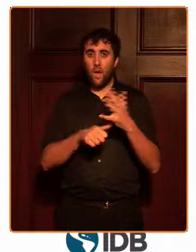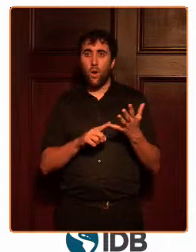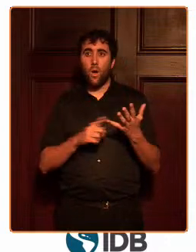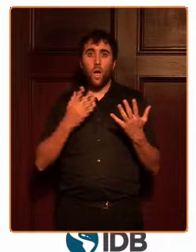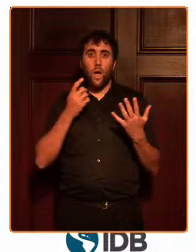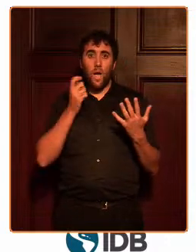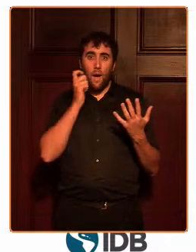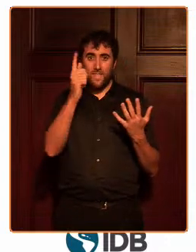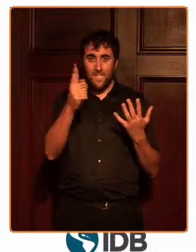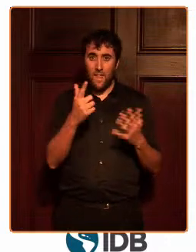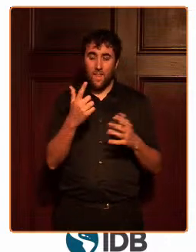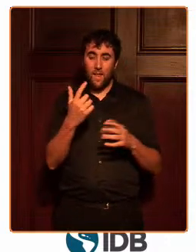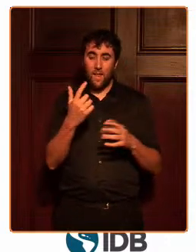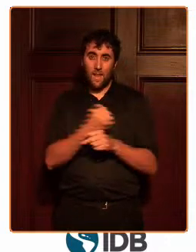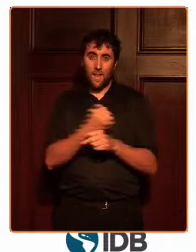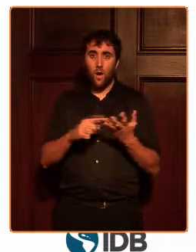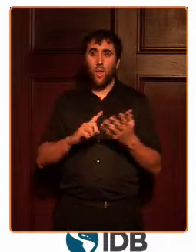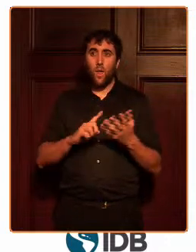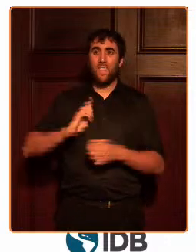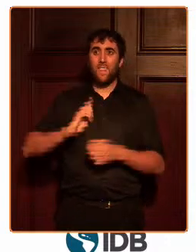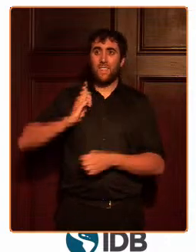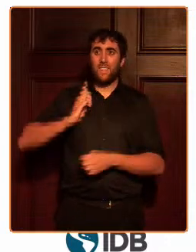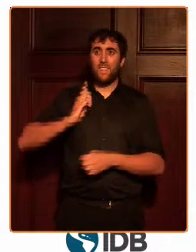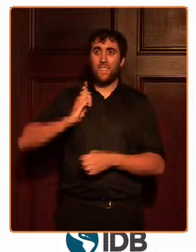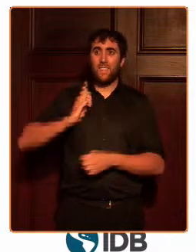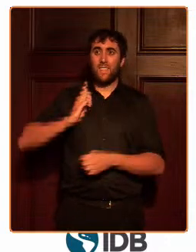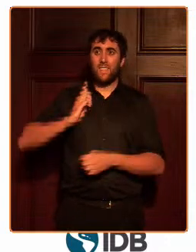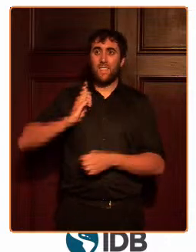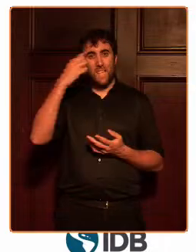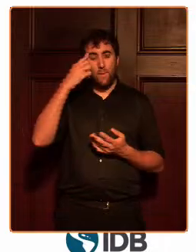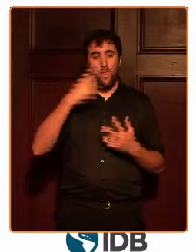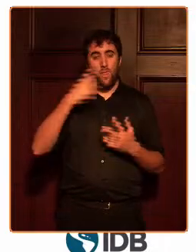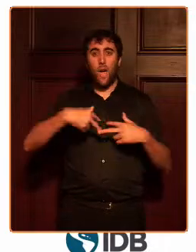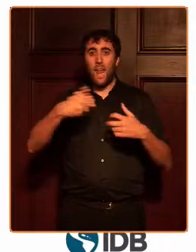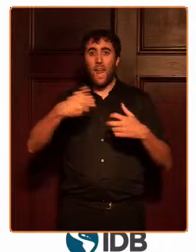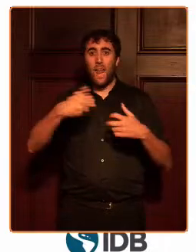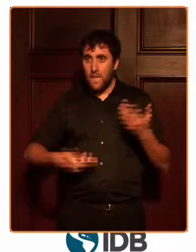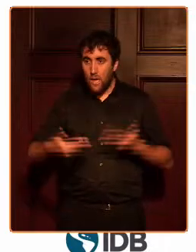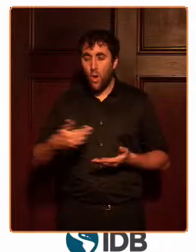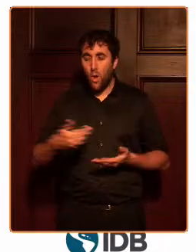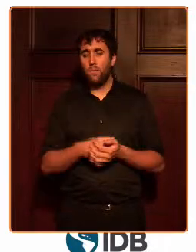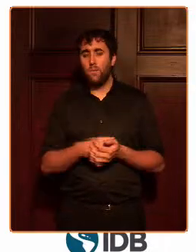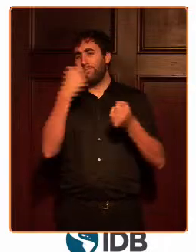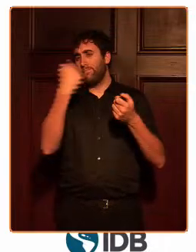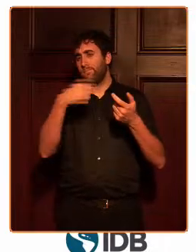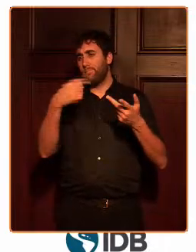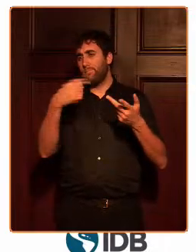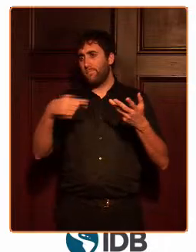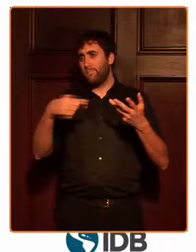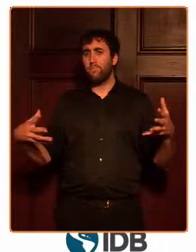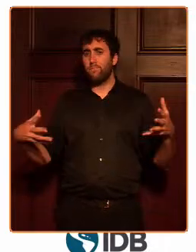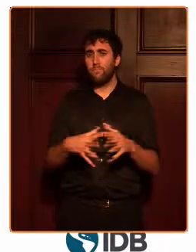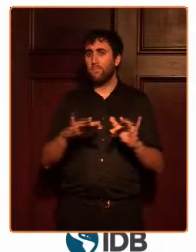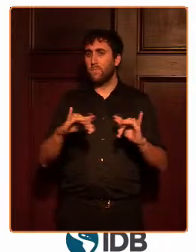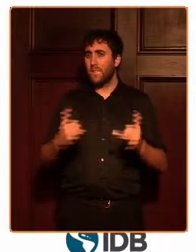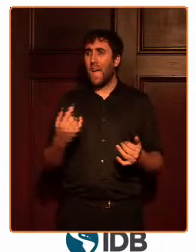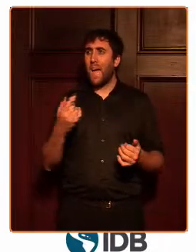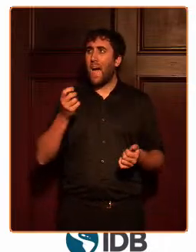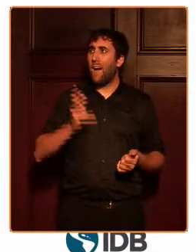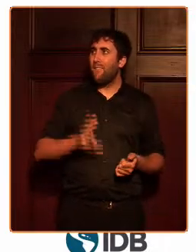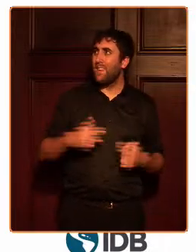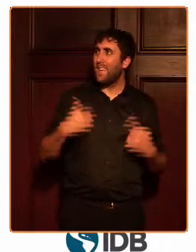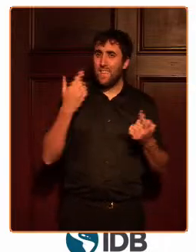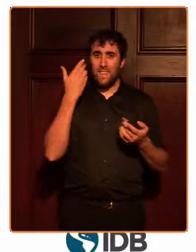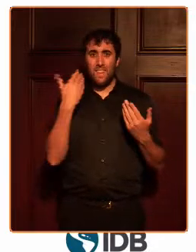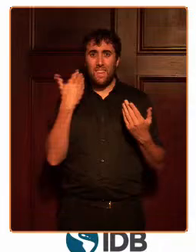influencia social, gestión de talento, pensamiento analítico, etc. Es decir, que no todas las habilidades que están